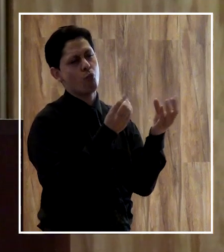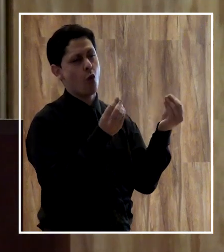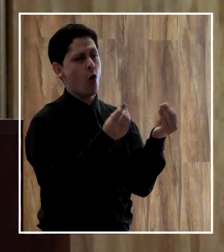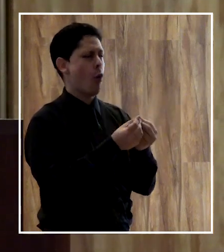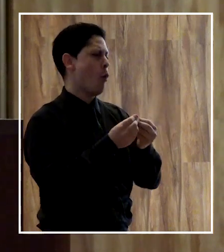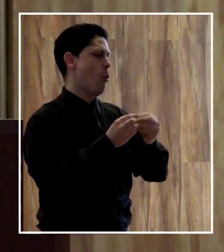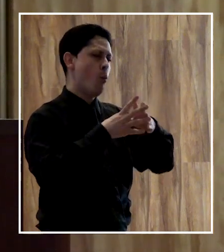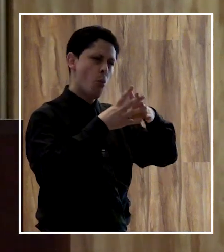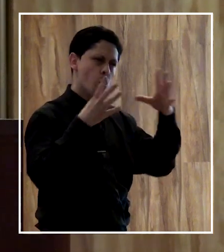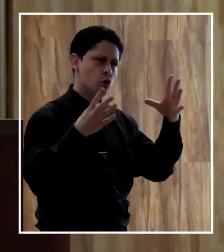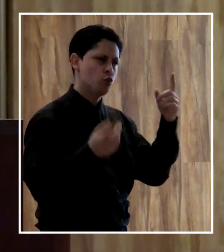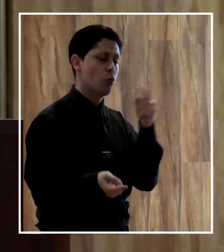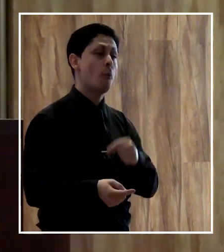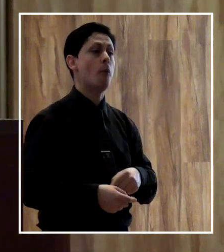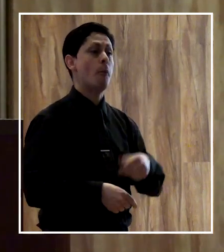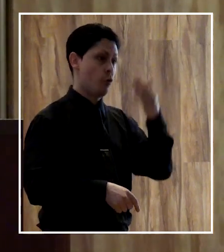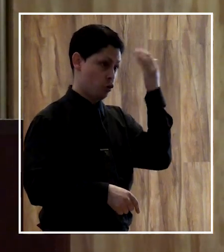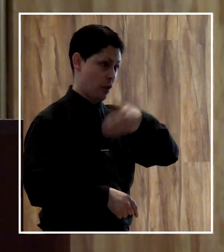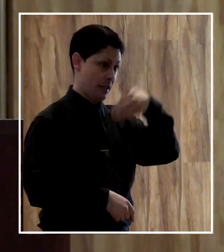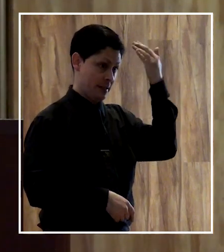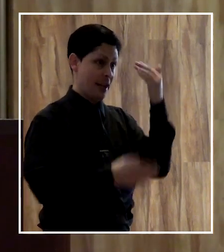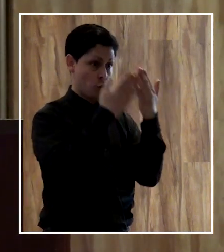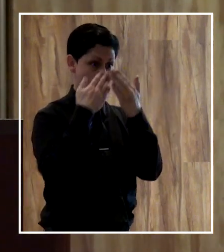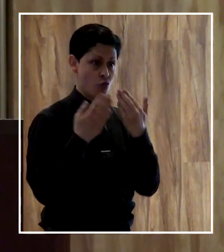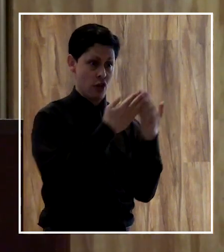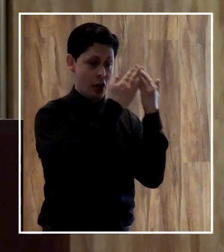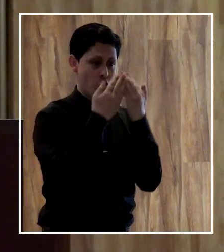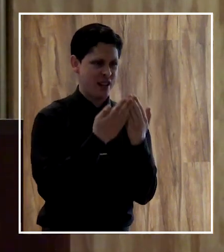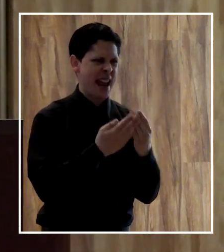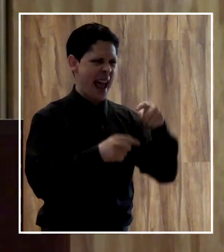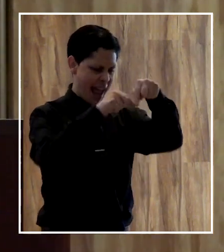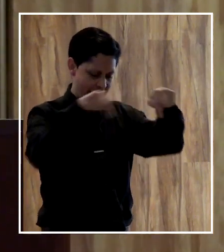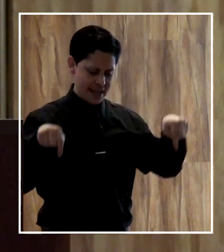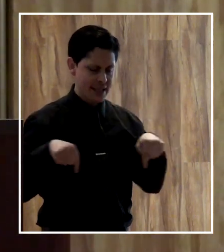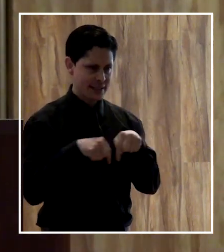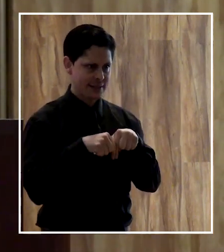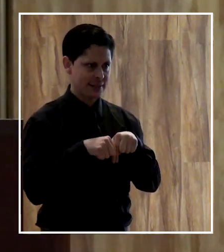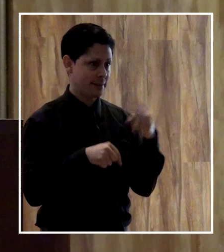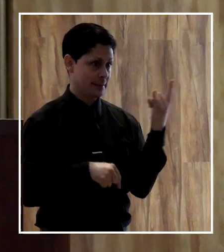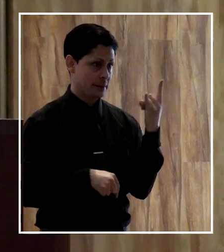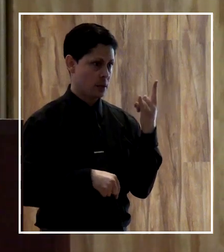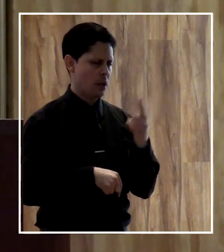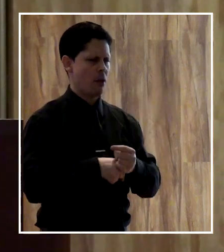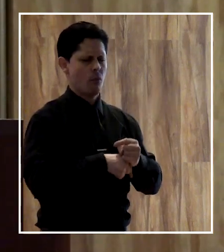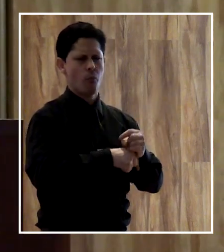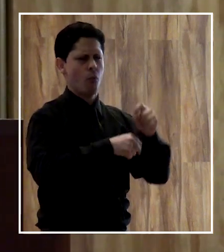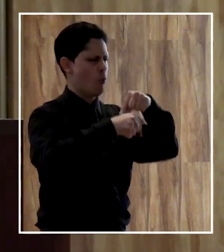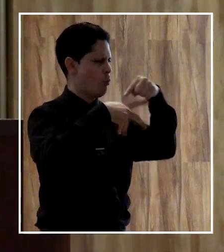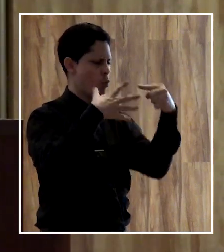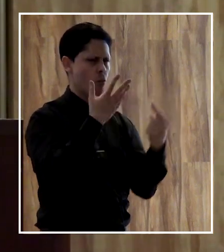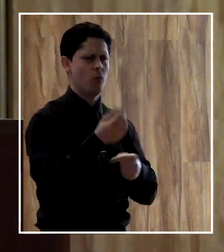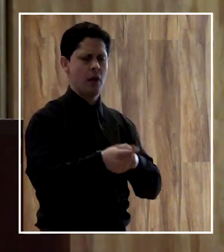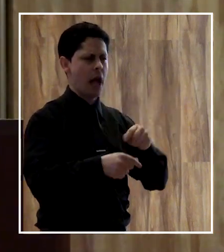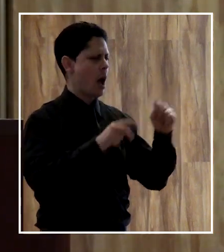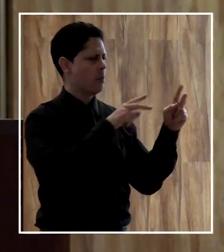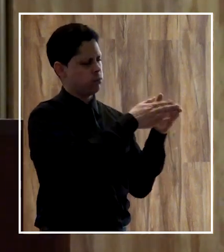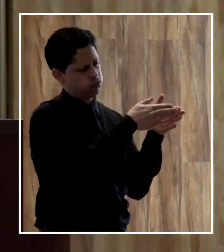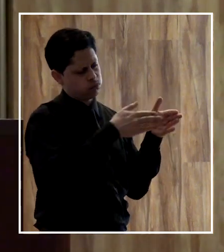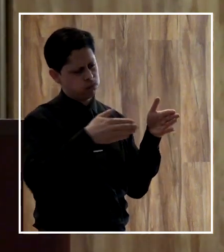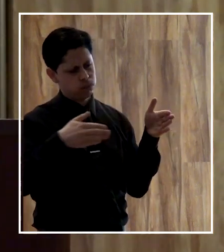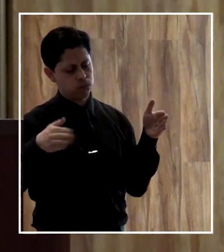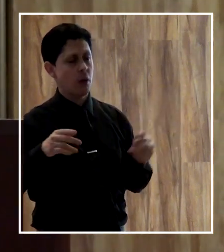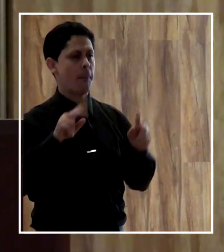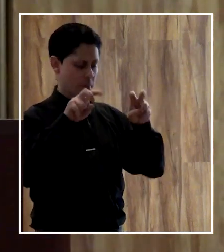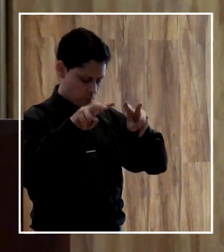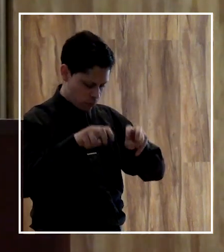profesionales pasaron por estos patios, que logra a través de la investigación, a través de